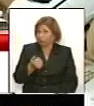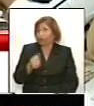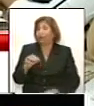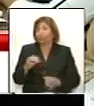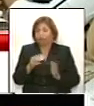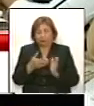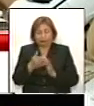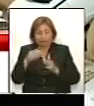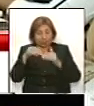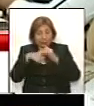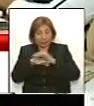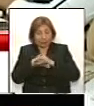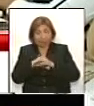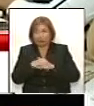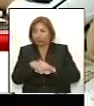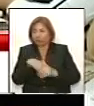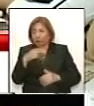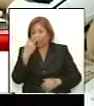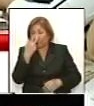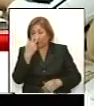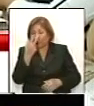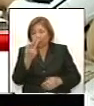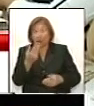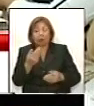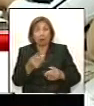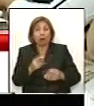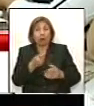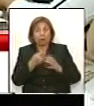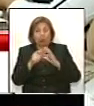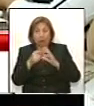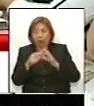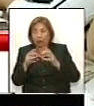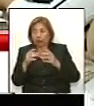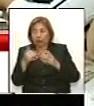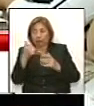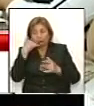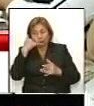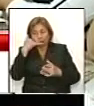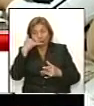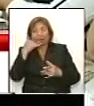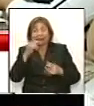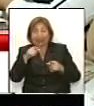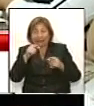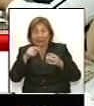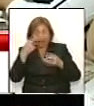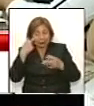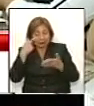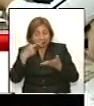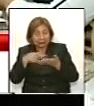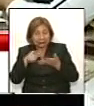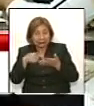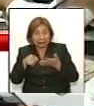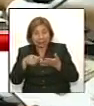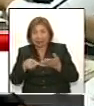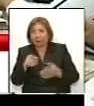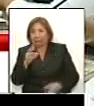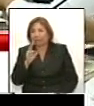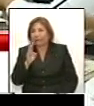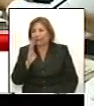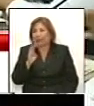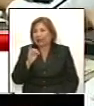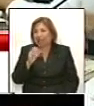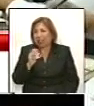en vía interna, como el caso que vimos, donde tú tienes un número de teléfono interno que sí es identificable por Vitel,